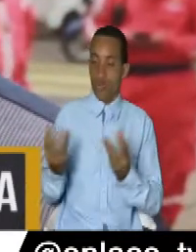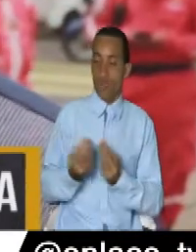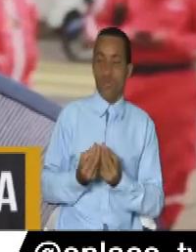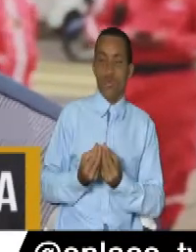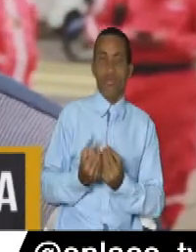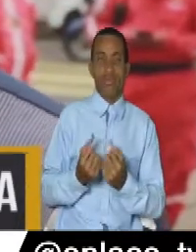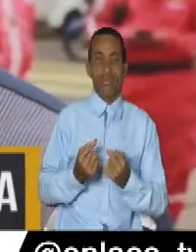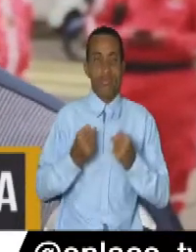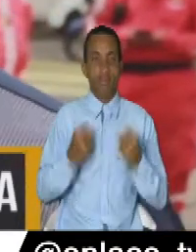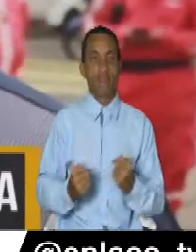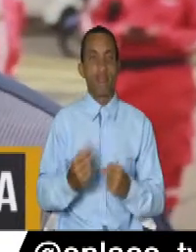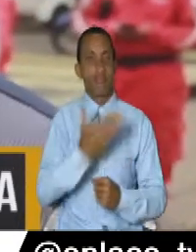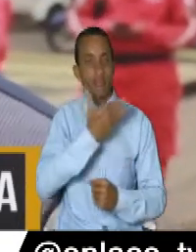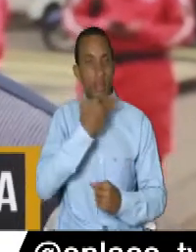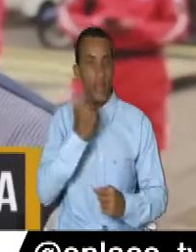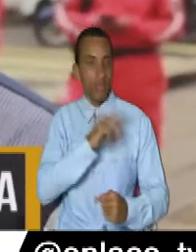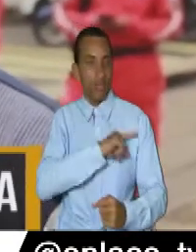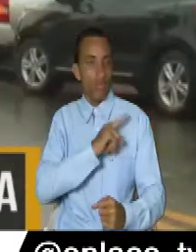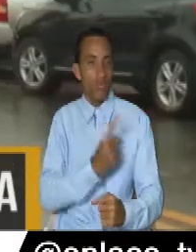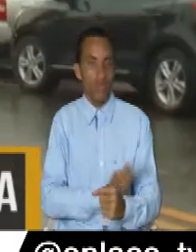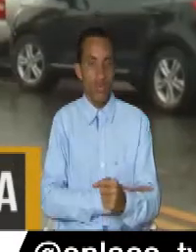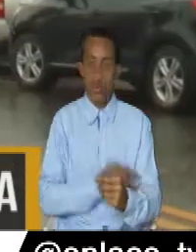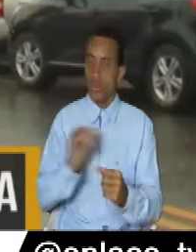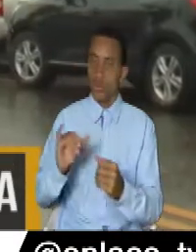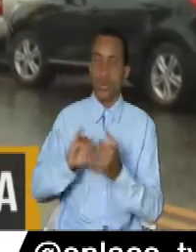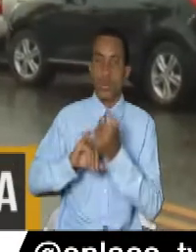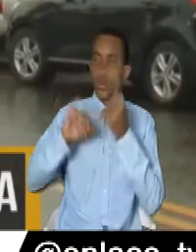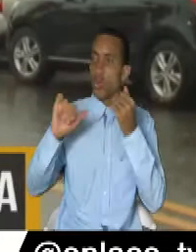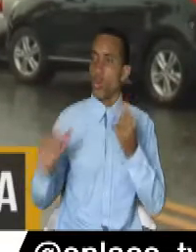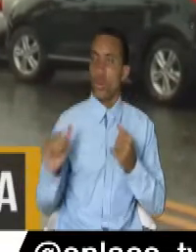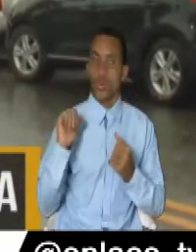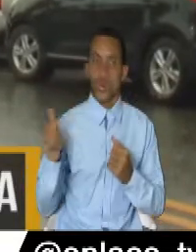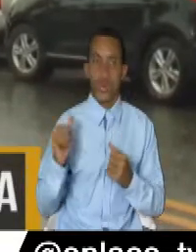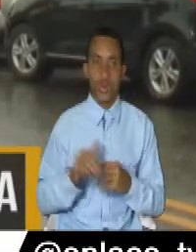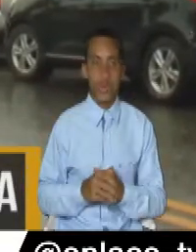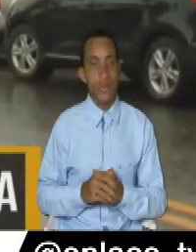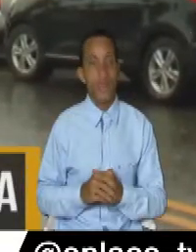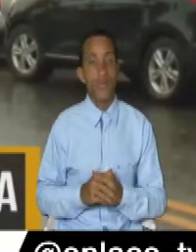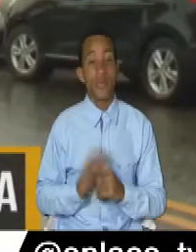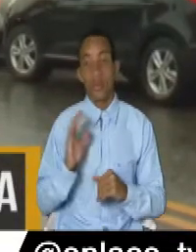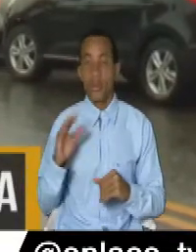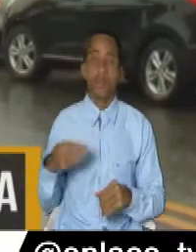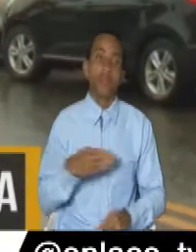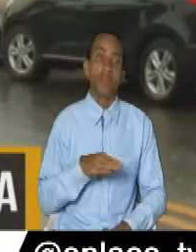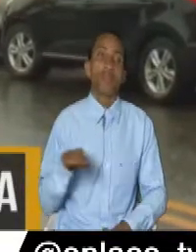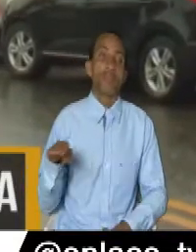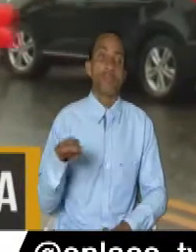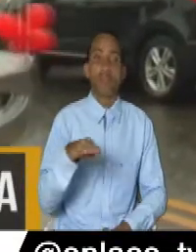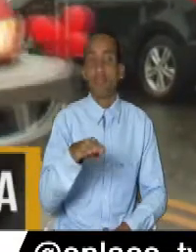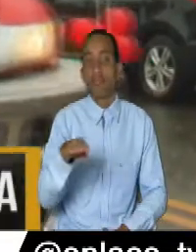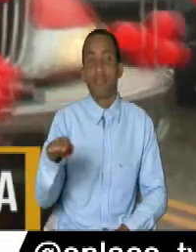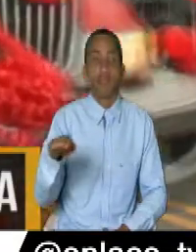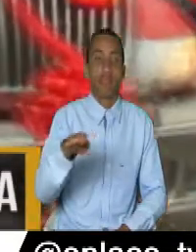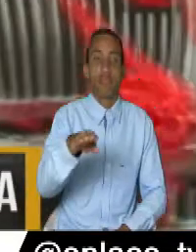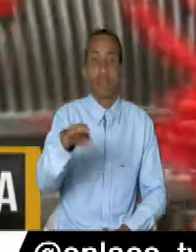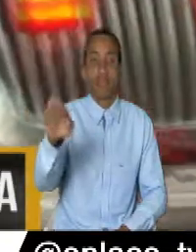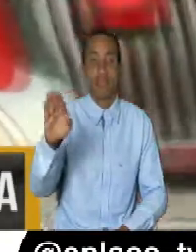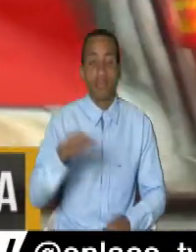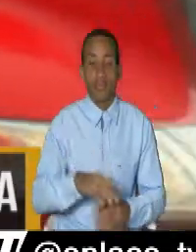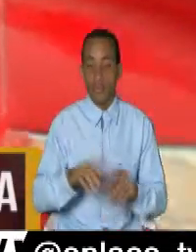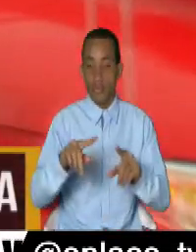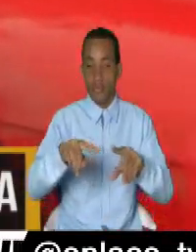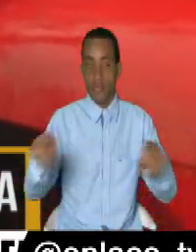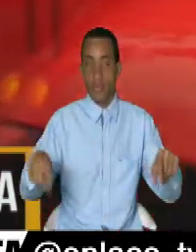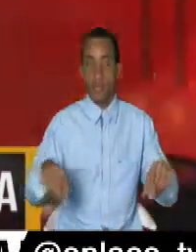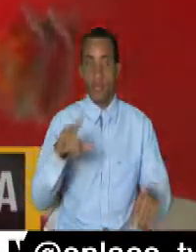más eficiente, más autónomo. Luego de recorrer diferentes sectores de la ciudad, en la plazoleta cívica Luis Pinilla Pinilla se